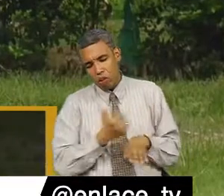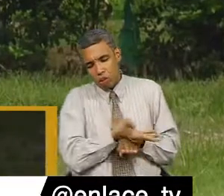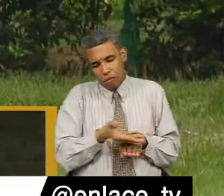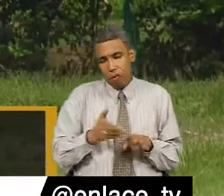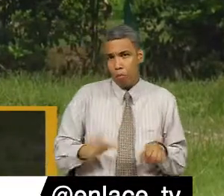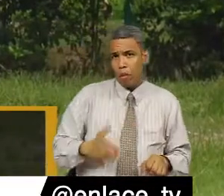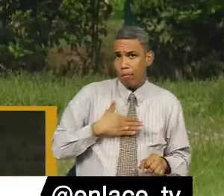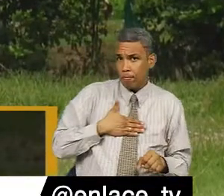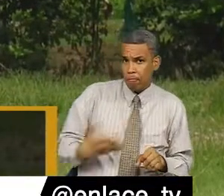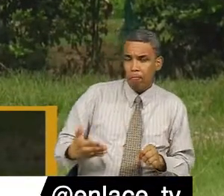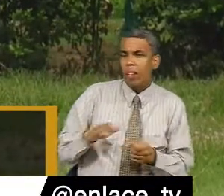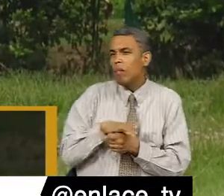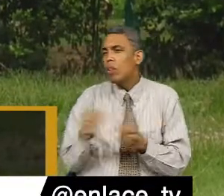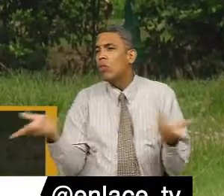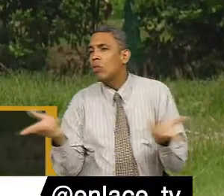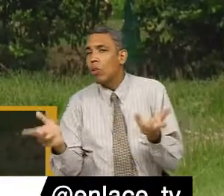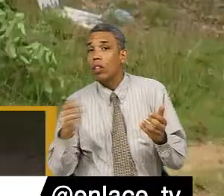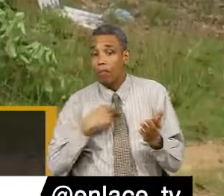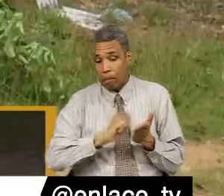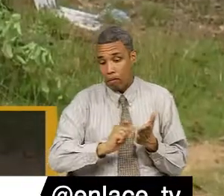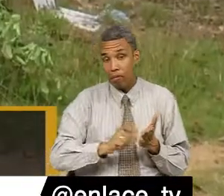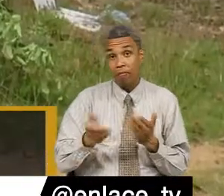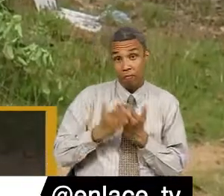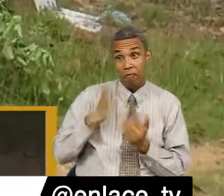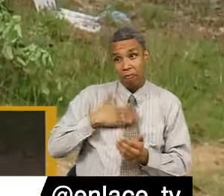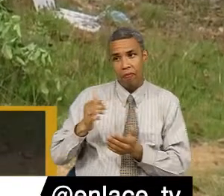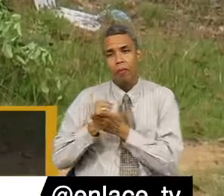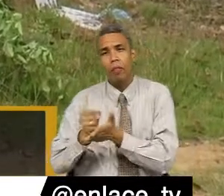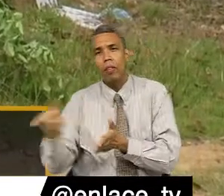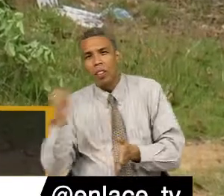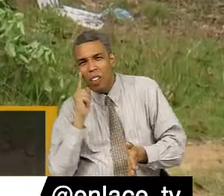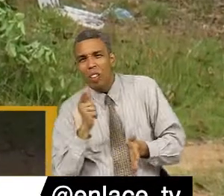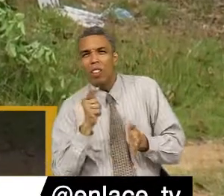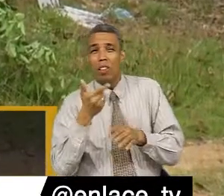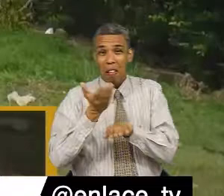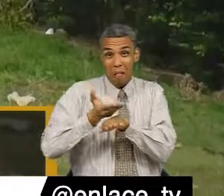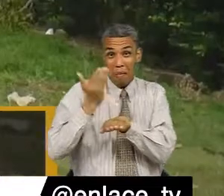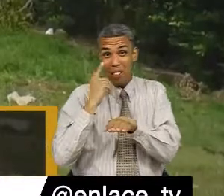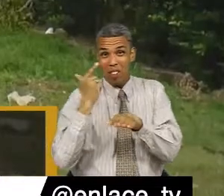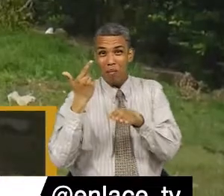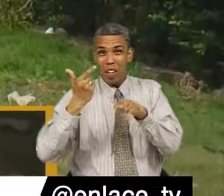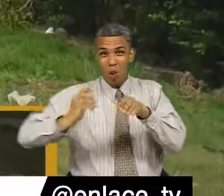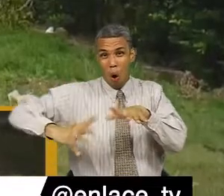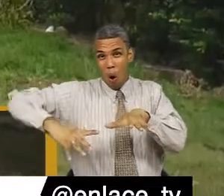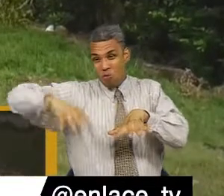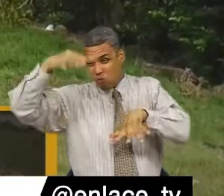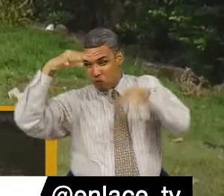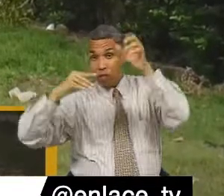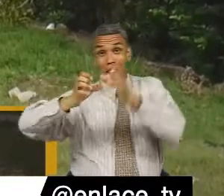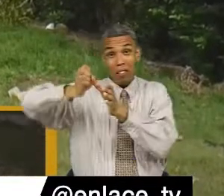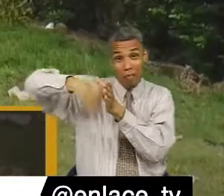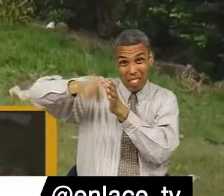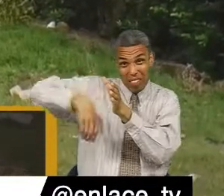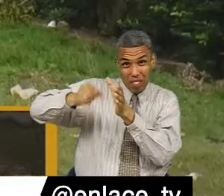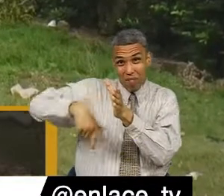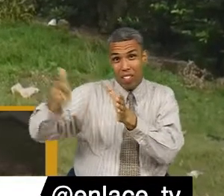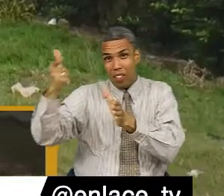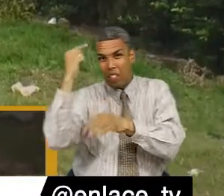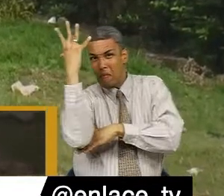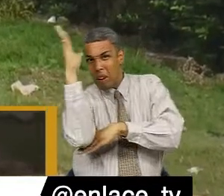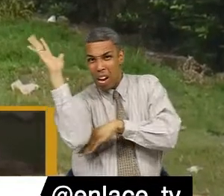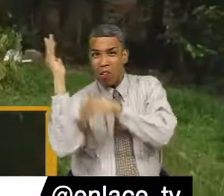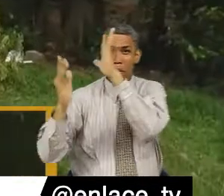material, y esos desechos se van allá para el botadero La Chava, que es del municipio. Yo sí le pido a la comunidad que en verdad